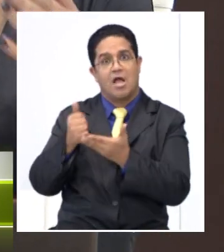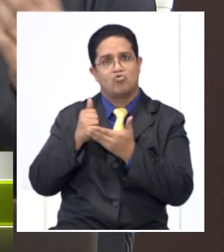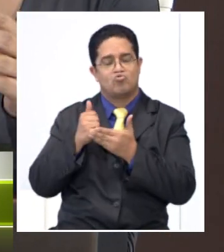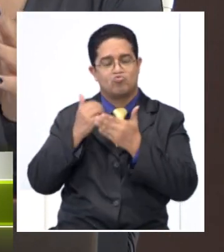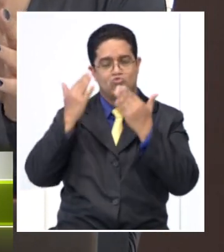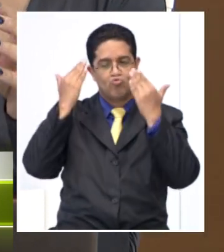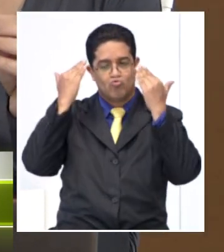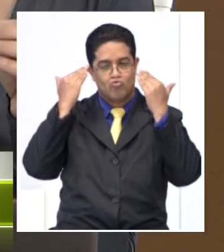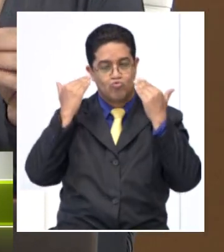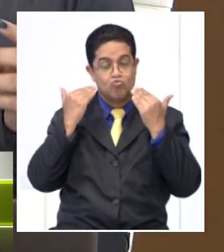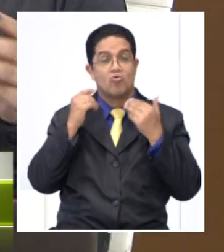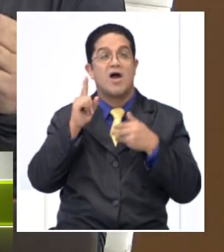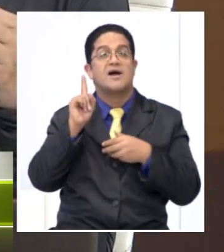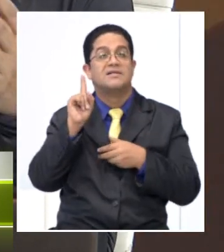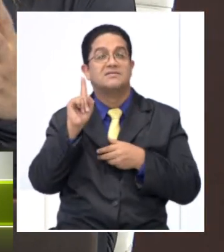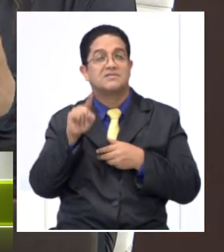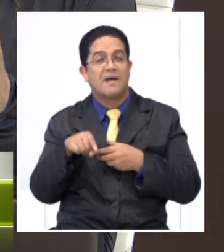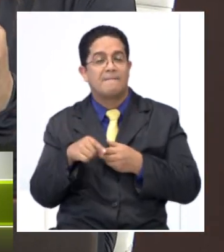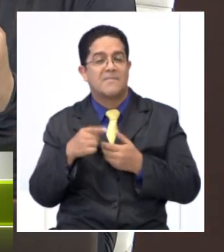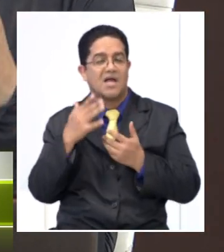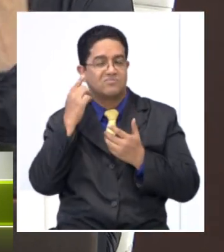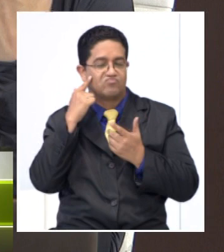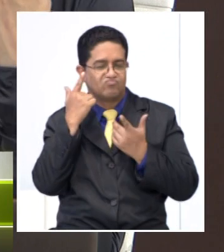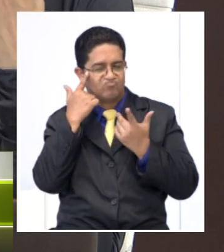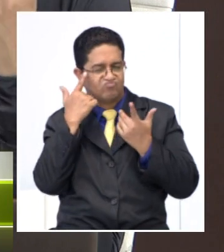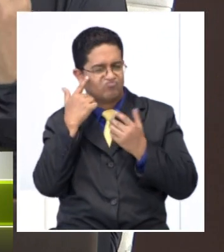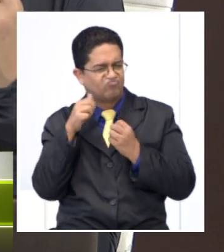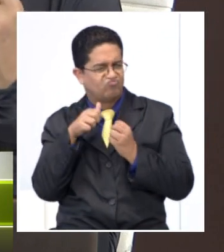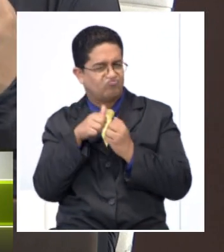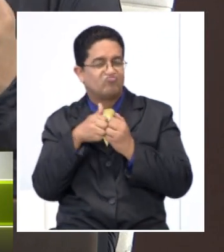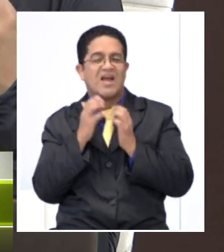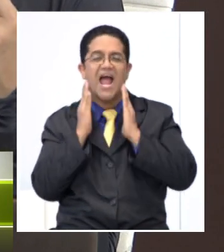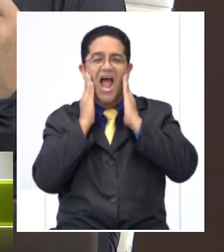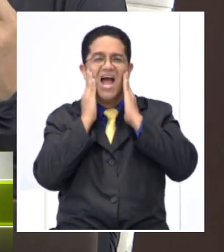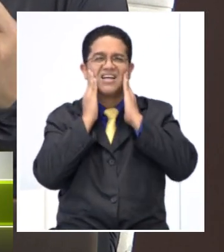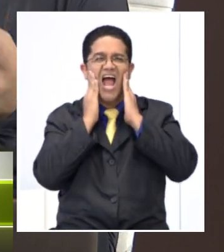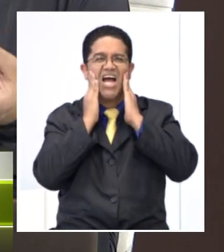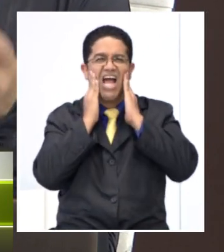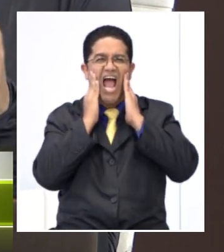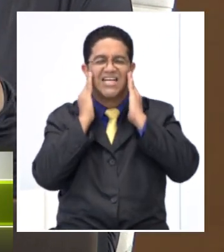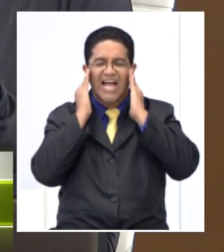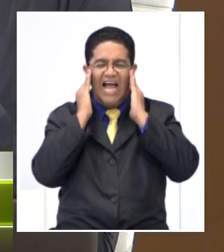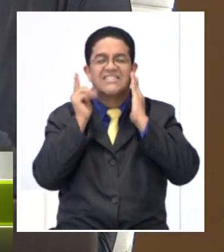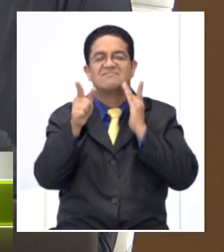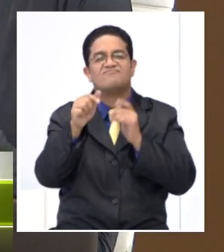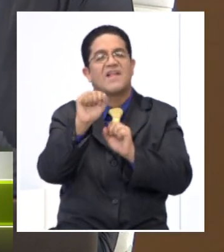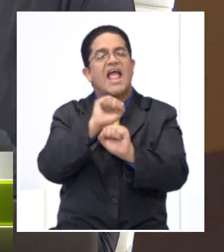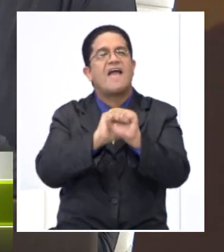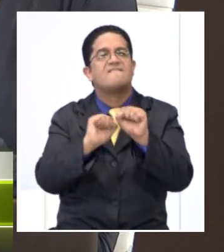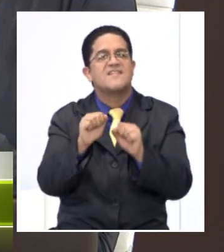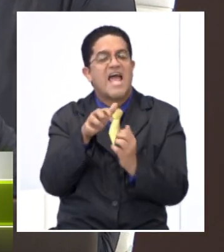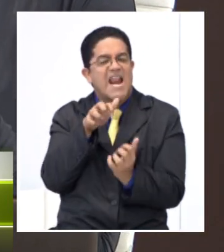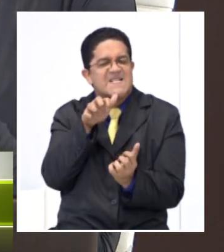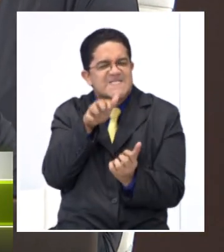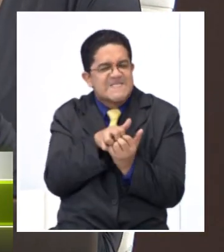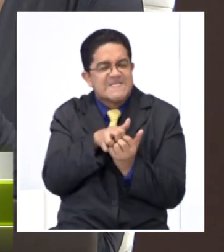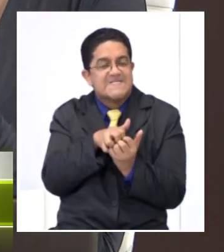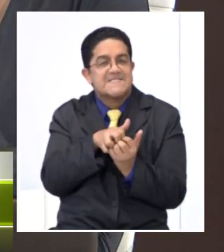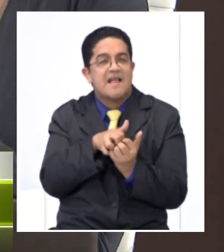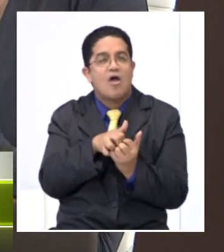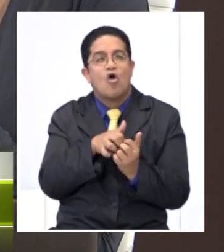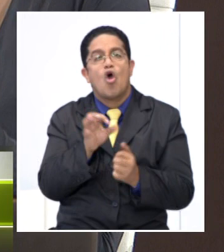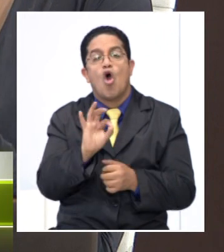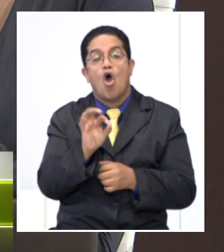también este músculo del macetero, en esta parte de la articulación temporomandibular, para evitar como ese apretamiento o